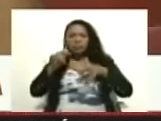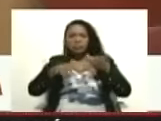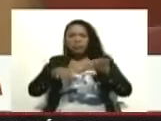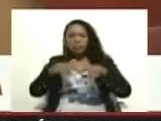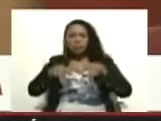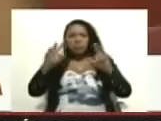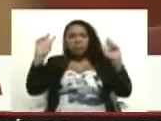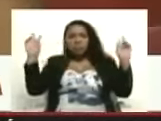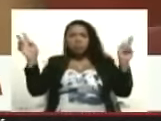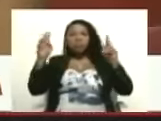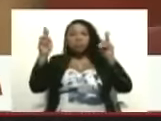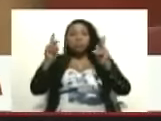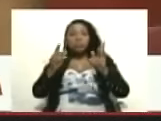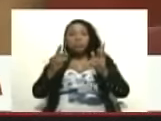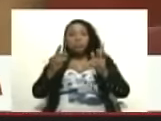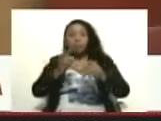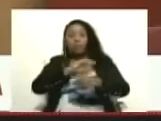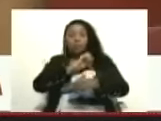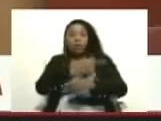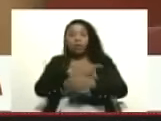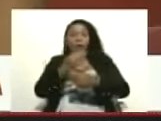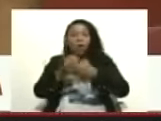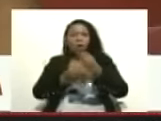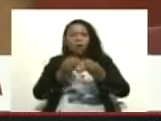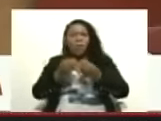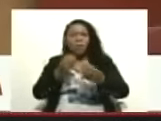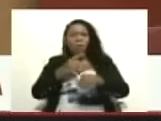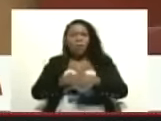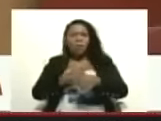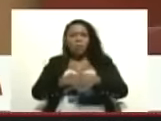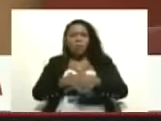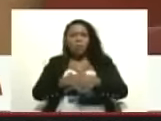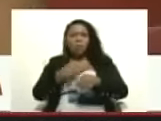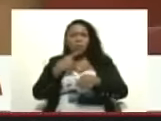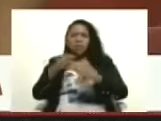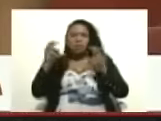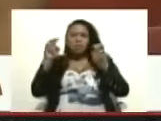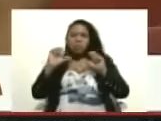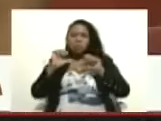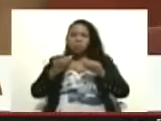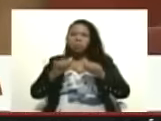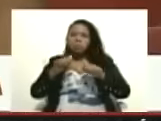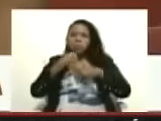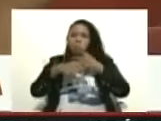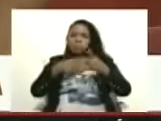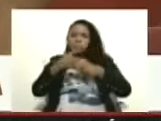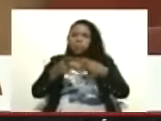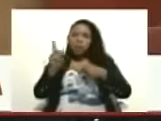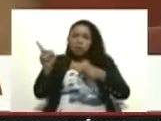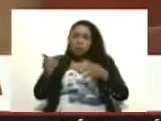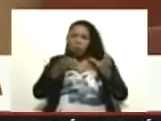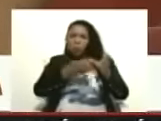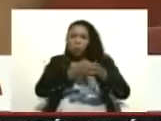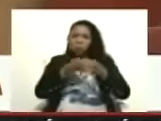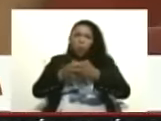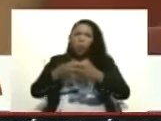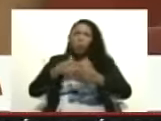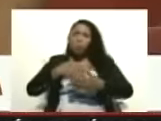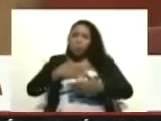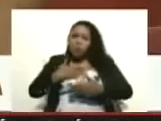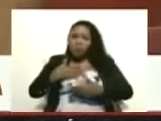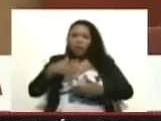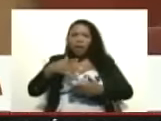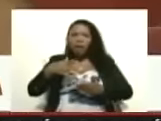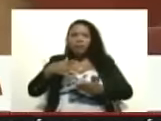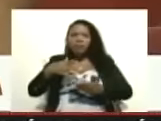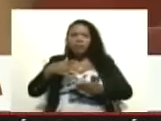esta Victoria amplia y contundente como un momento usted también habla de un nuevo comienzo en la política para que estos sectores pues entiendan de una vez que